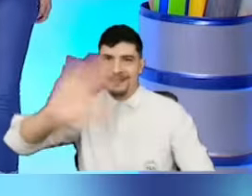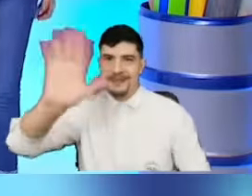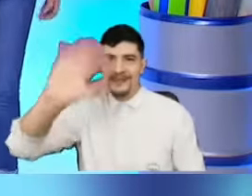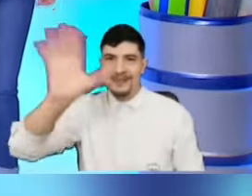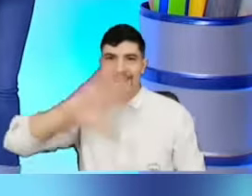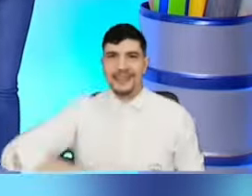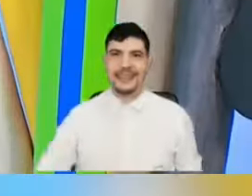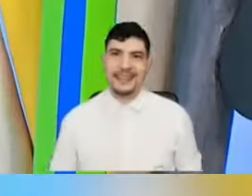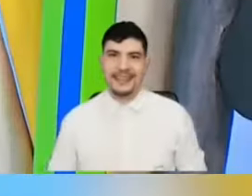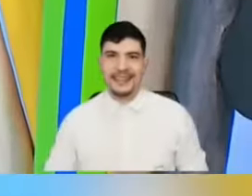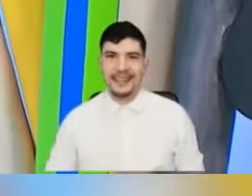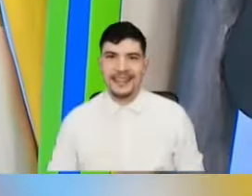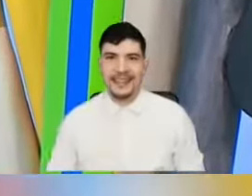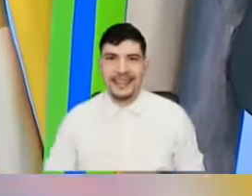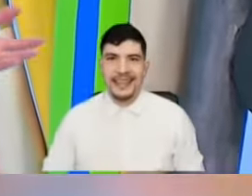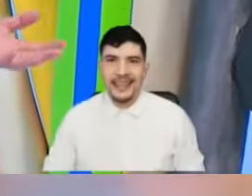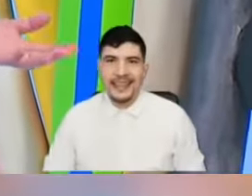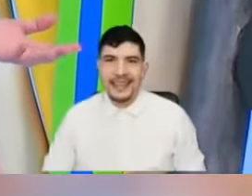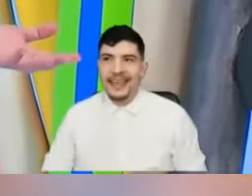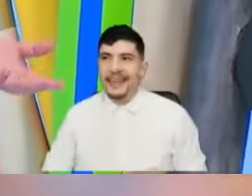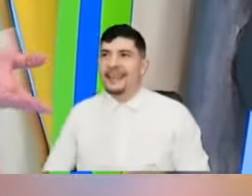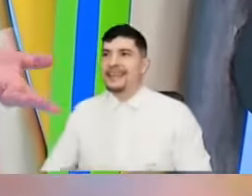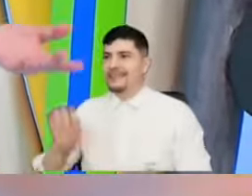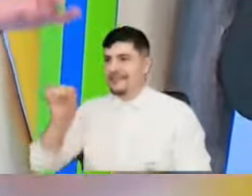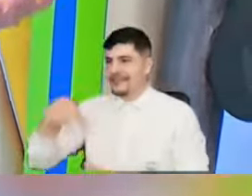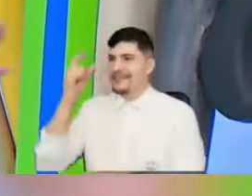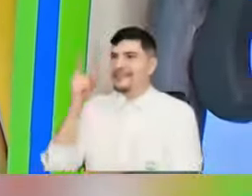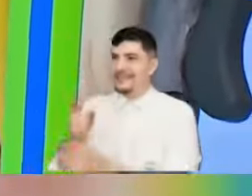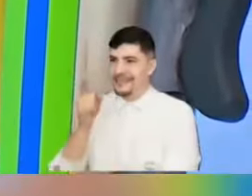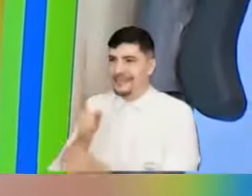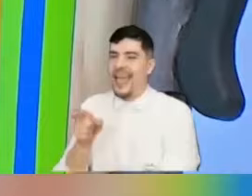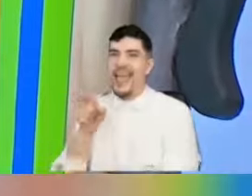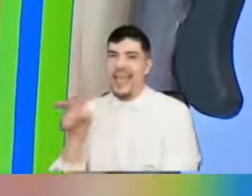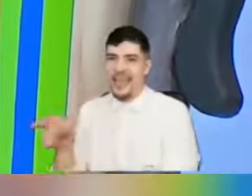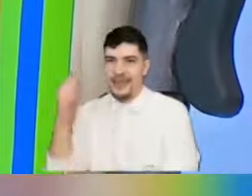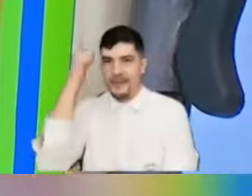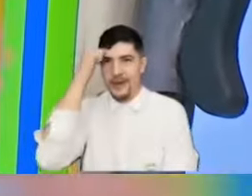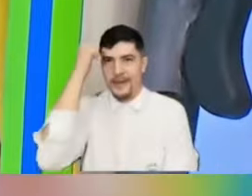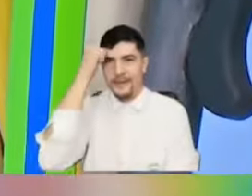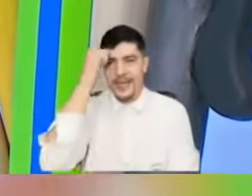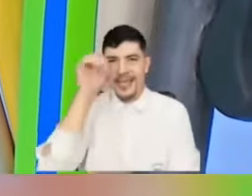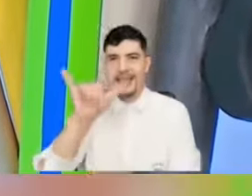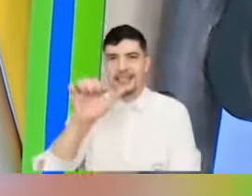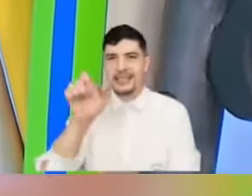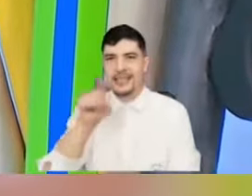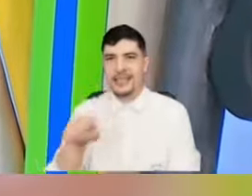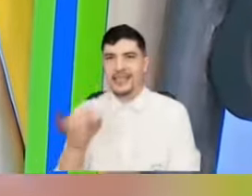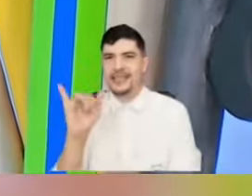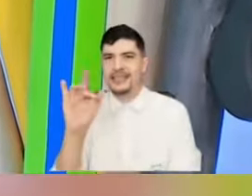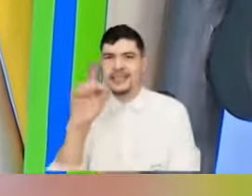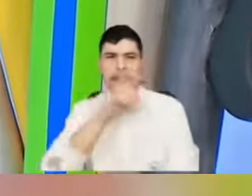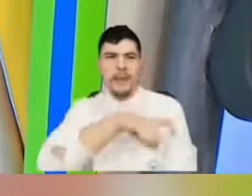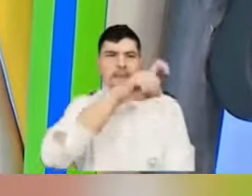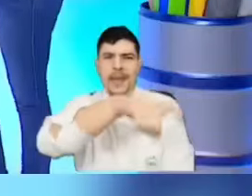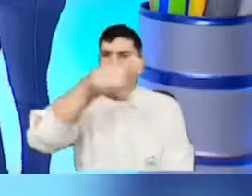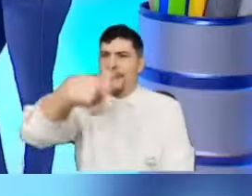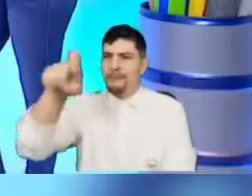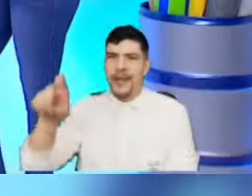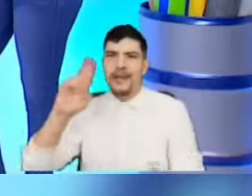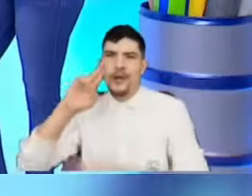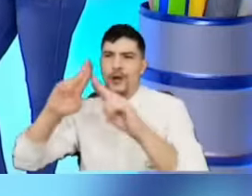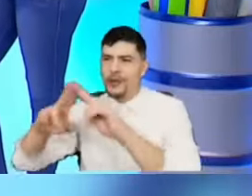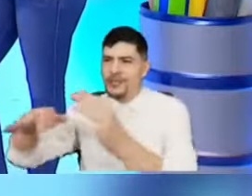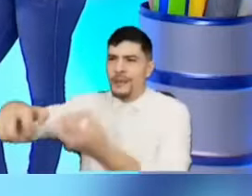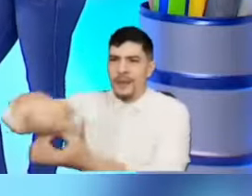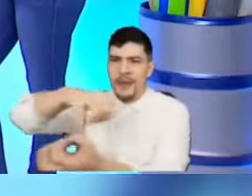Bueno, allí teníamos las aventuras del profe Yesid, que se fue de exploración por los diferentes ecosistemas, ¿no? Hizo